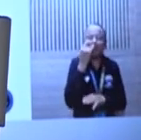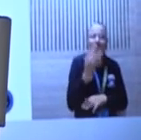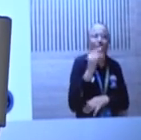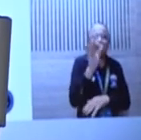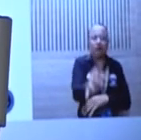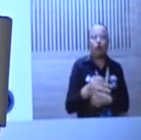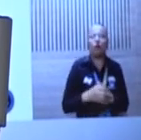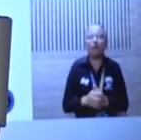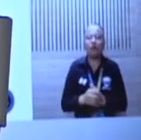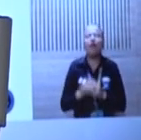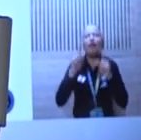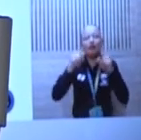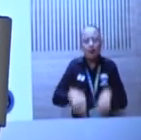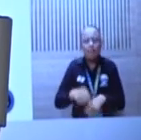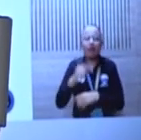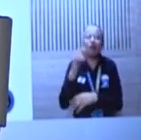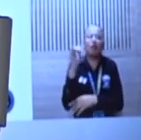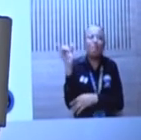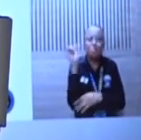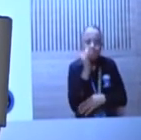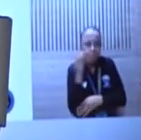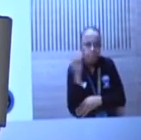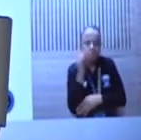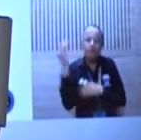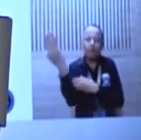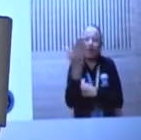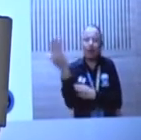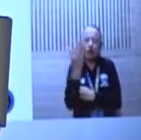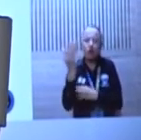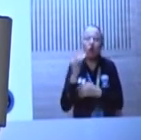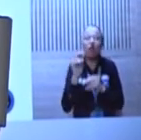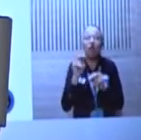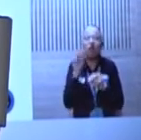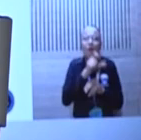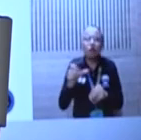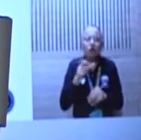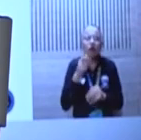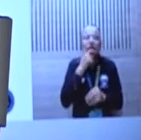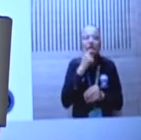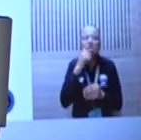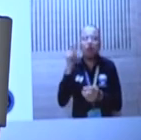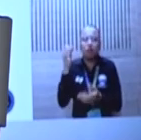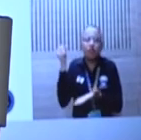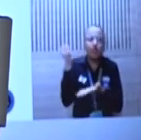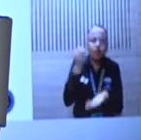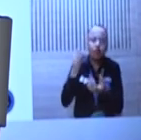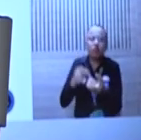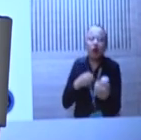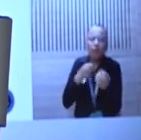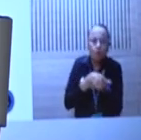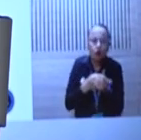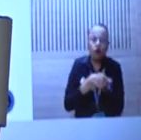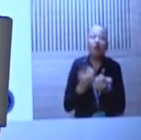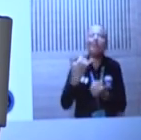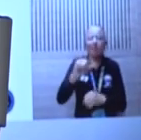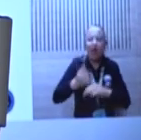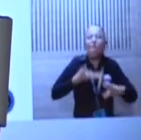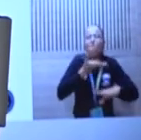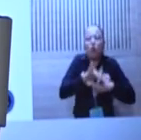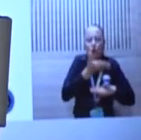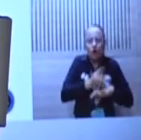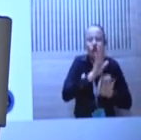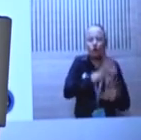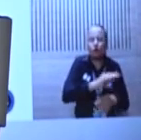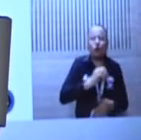filmar película serie y servir de locasi atrae muchísimos recursos Esto se lo hemos propuesto varias veces a varias administraciones ha sido posible es un asunto de llevar